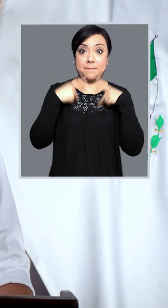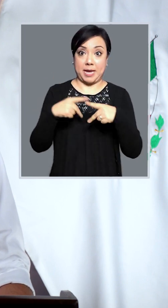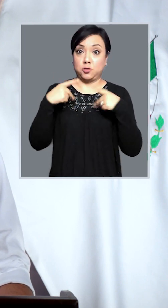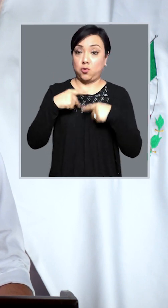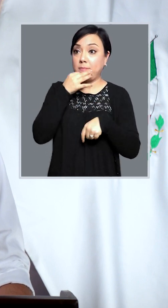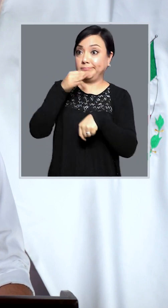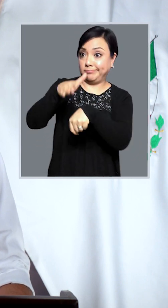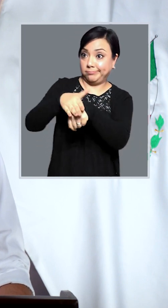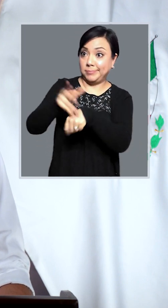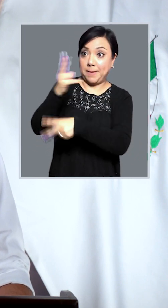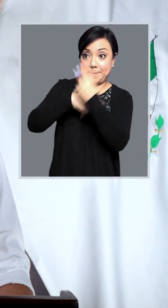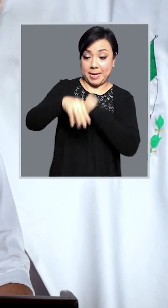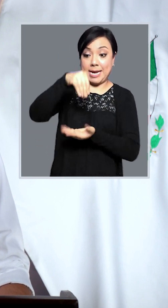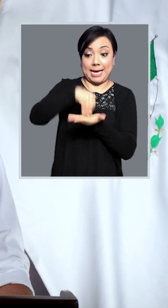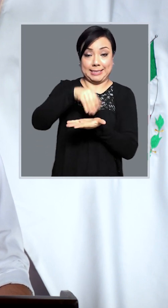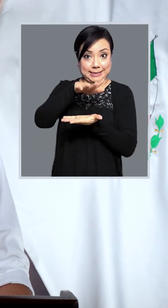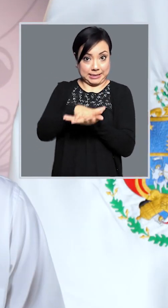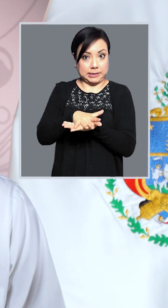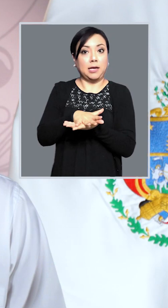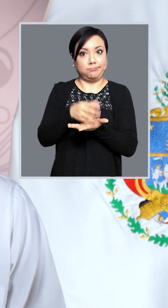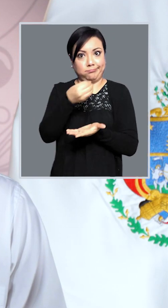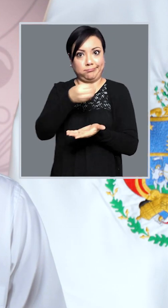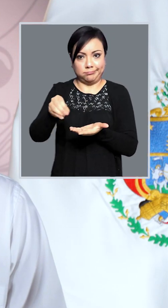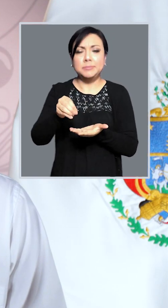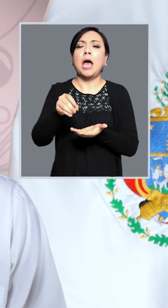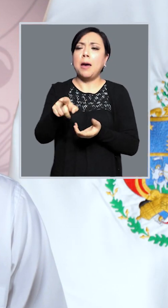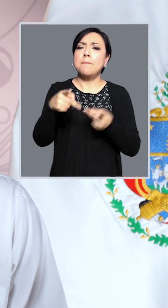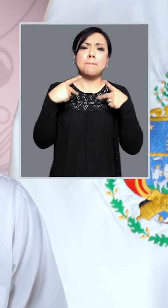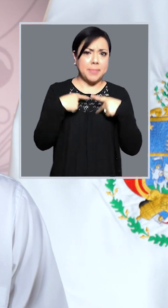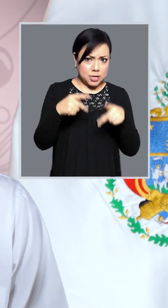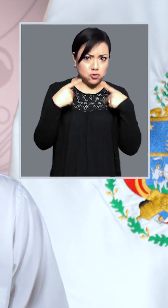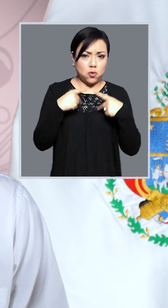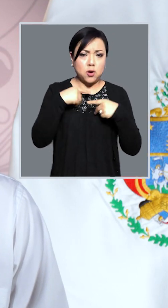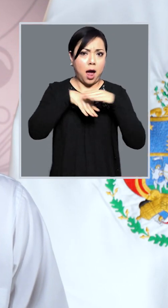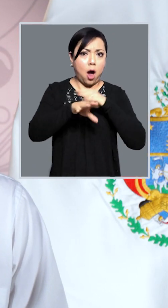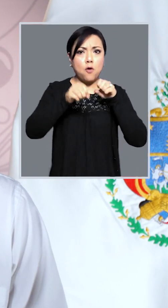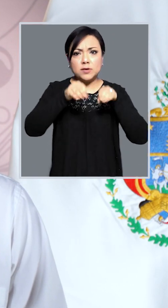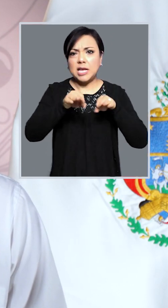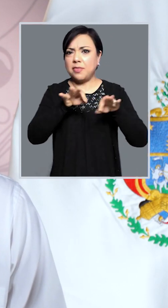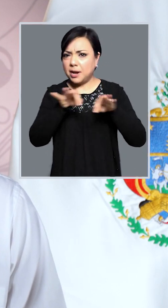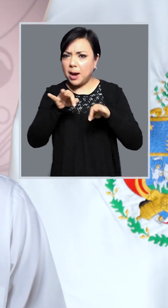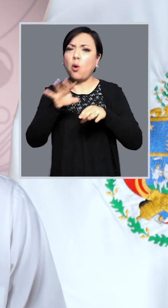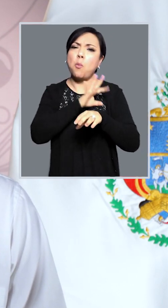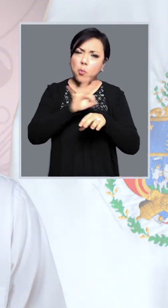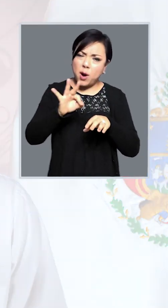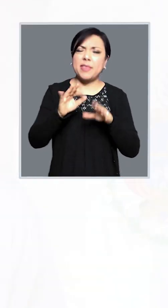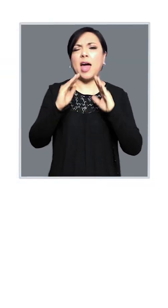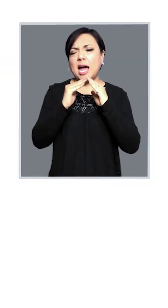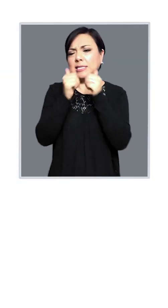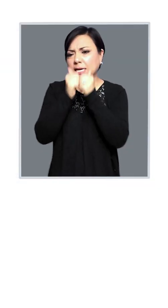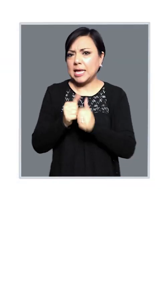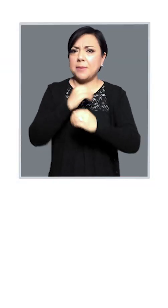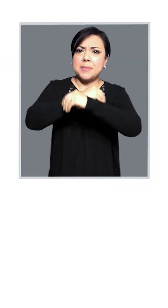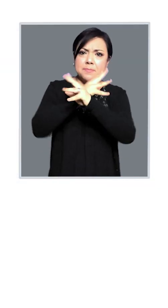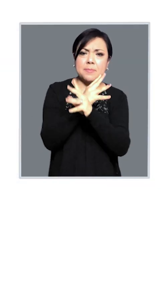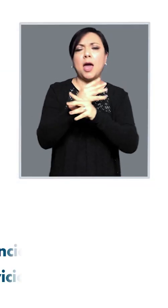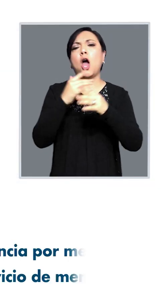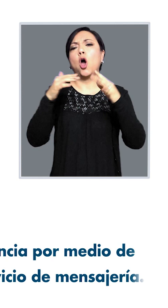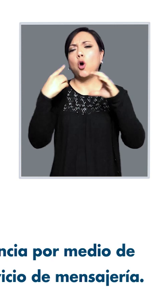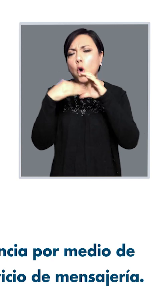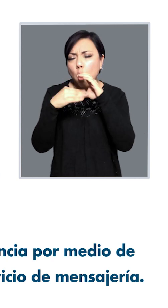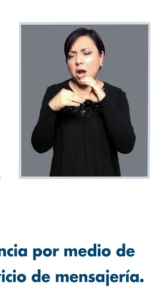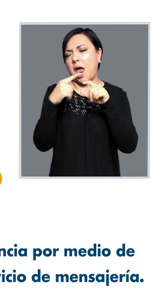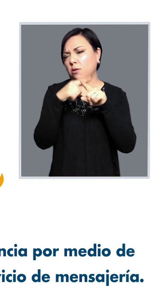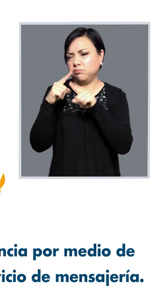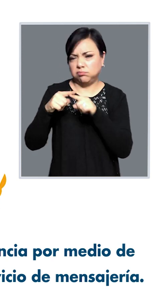pon atención a estas recomendaciones cita a tus clientes solo si su presencia es indispensable favorece el trabajo en casa y la